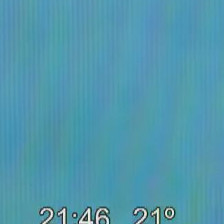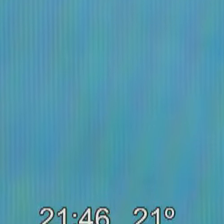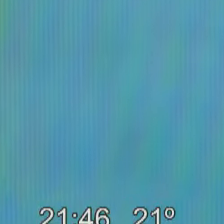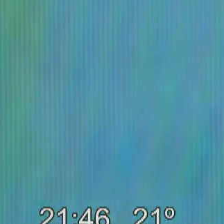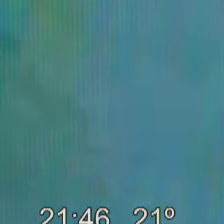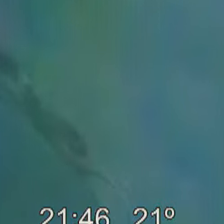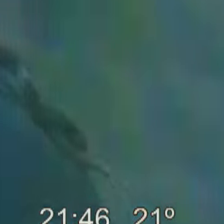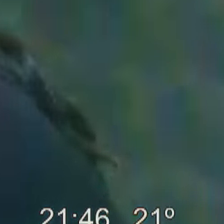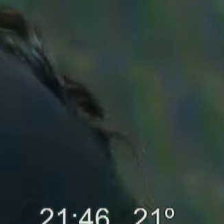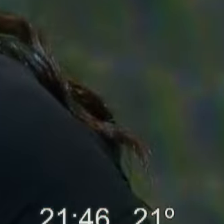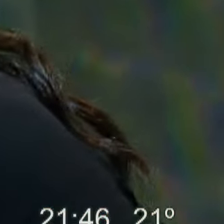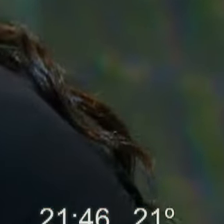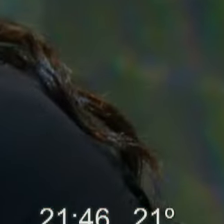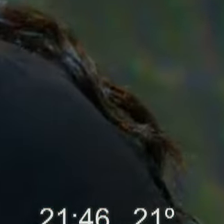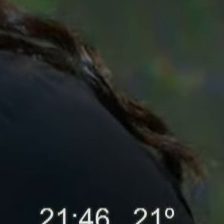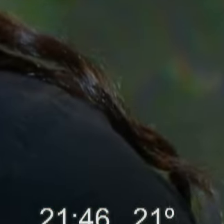Despegar.